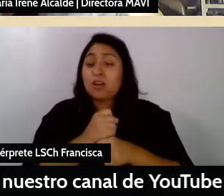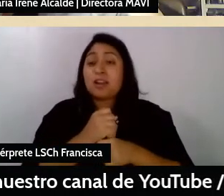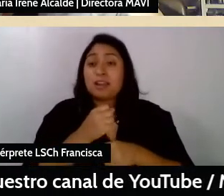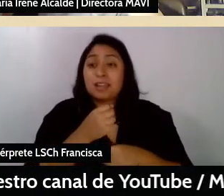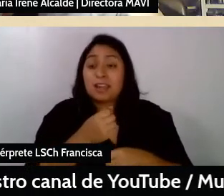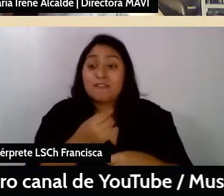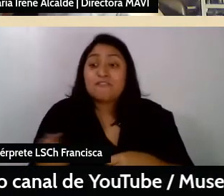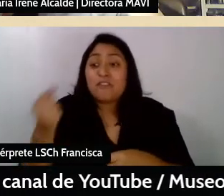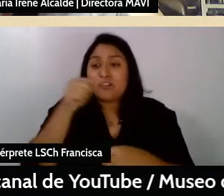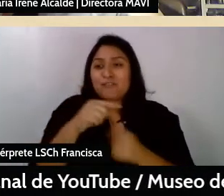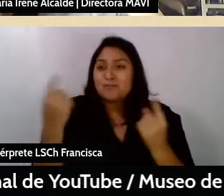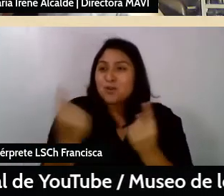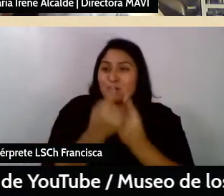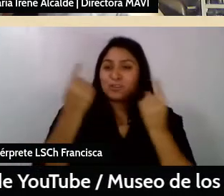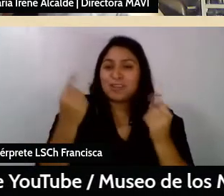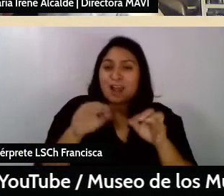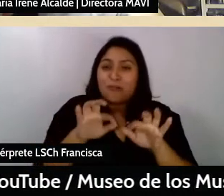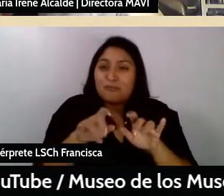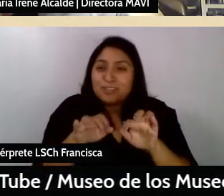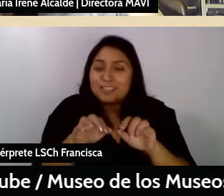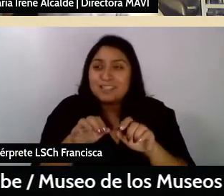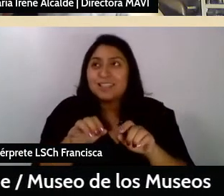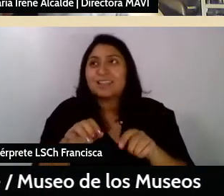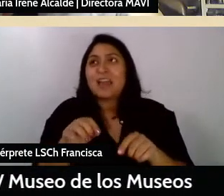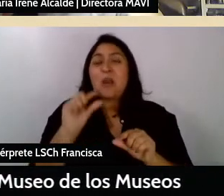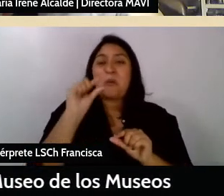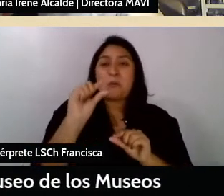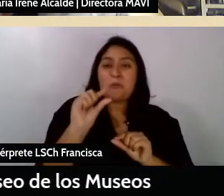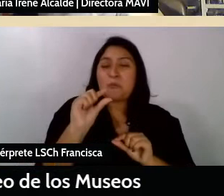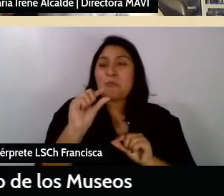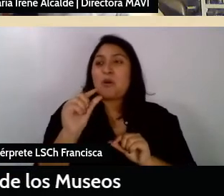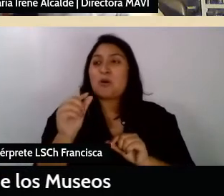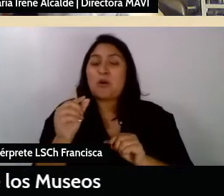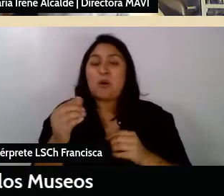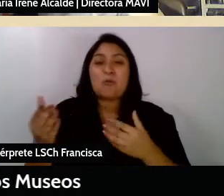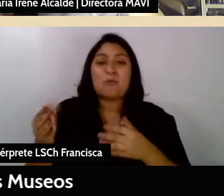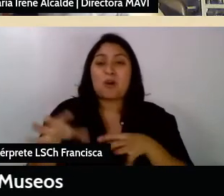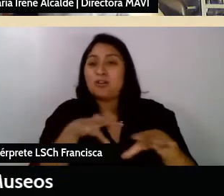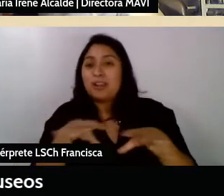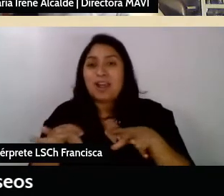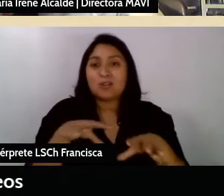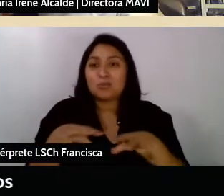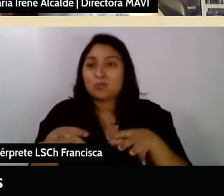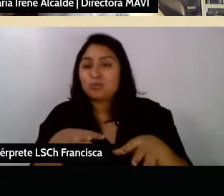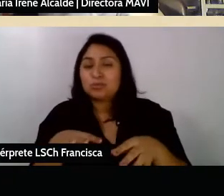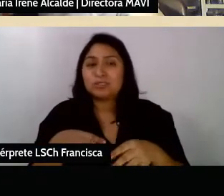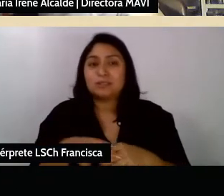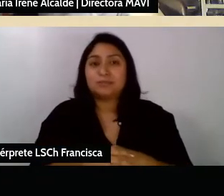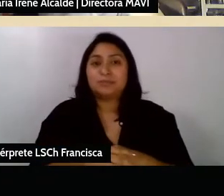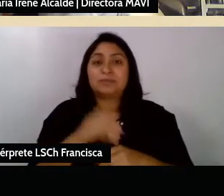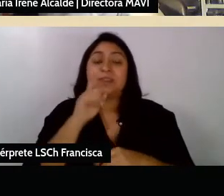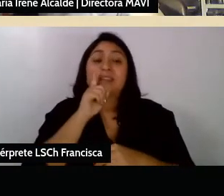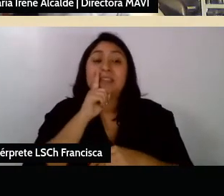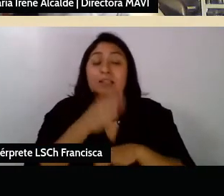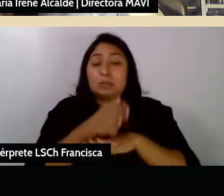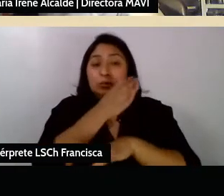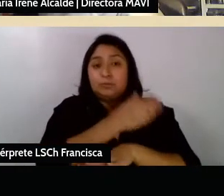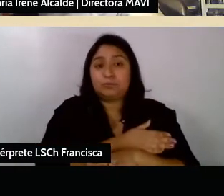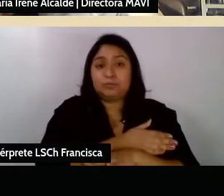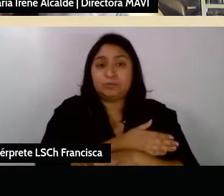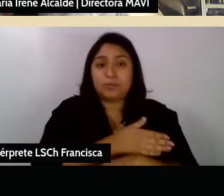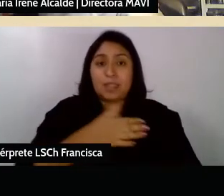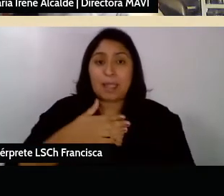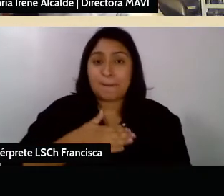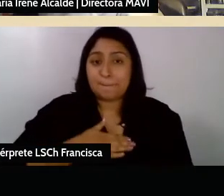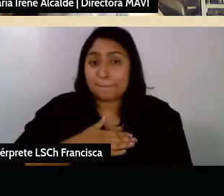oficina, volver un poco como a las dinámicas, con ciertas modificaciones obviamente, que teníamos antes. Y para mí fue como